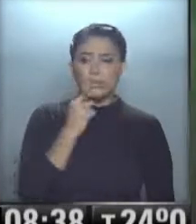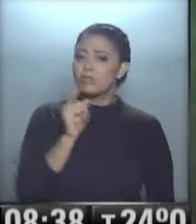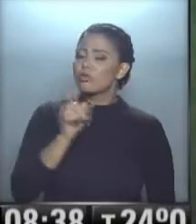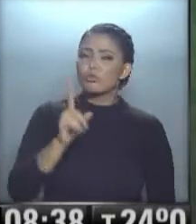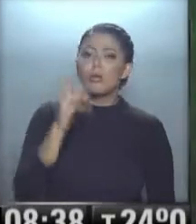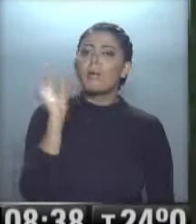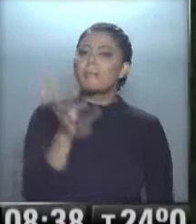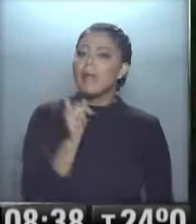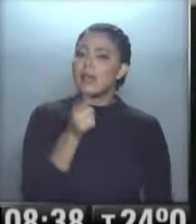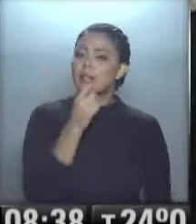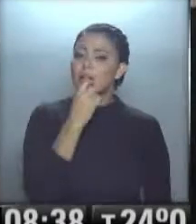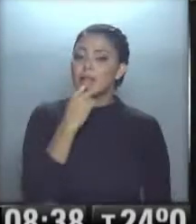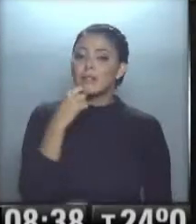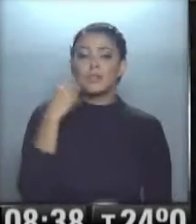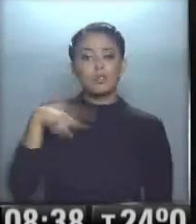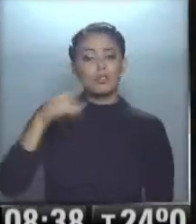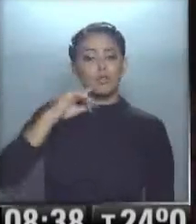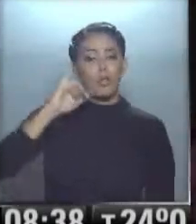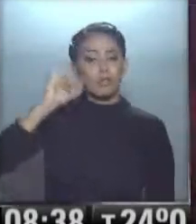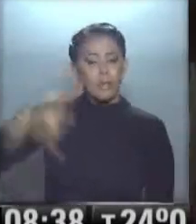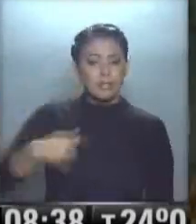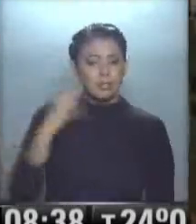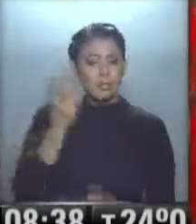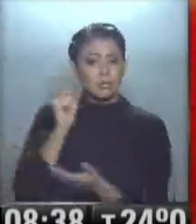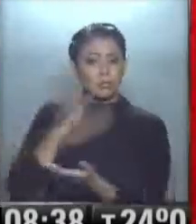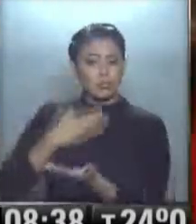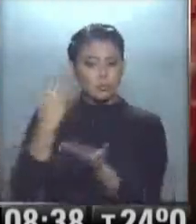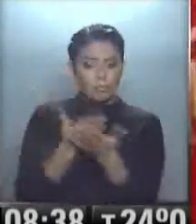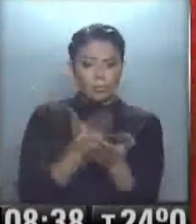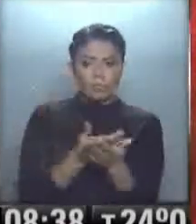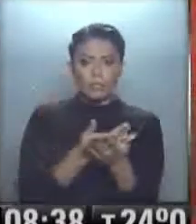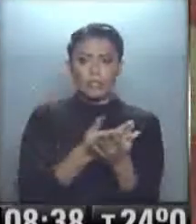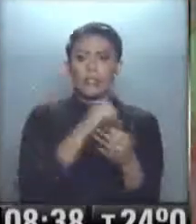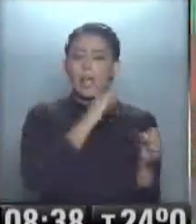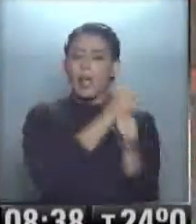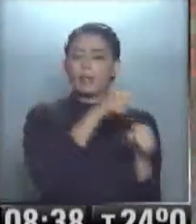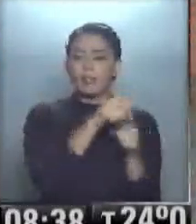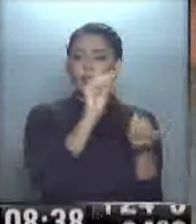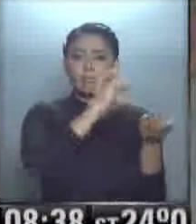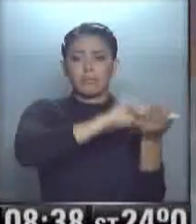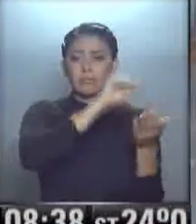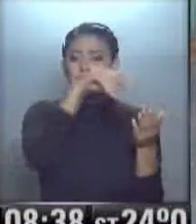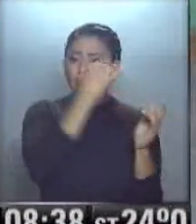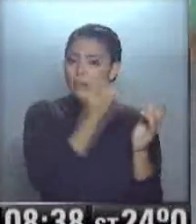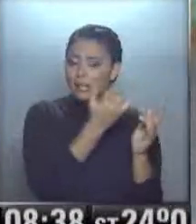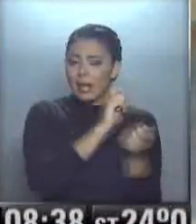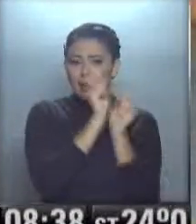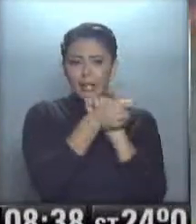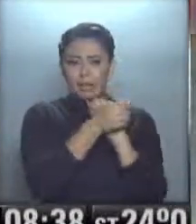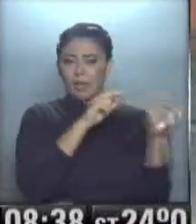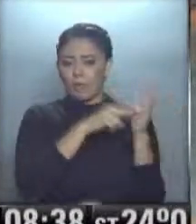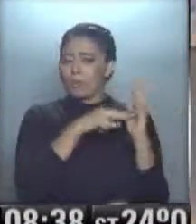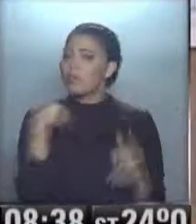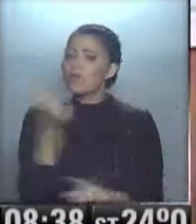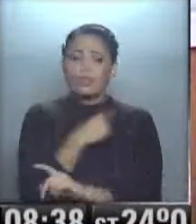riesgo las vacantes que ya estaban asignadas, a lo cual nosotros le dijimos que no hay ninguna manera, esas vacantes están asignadas, pero nosotros como escuela,